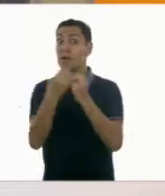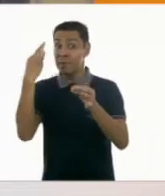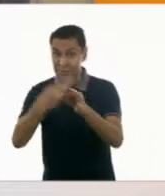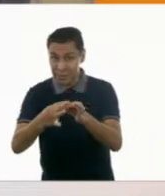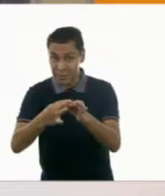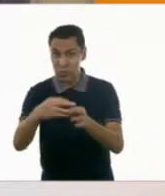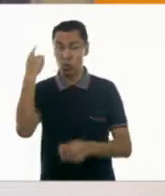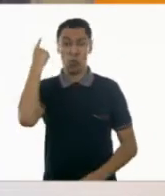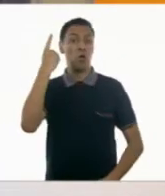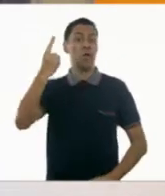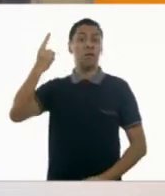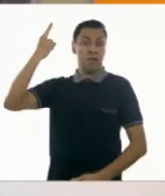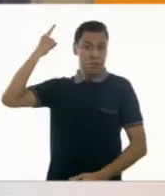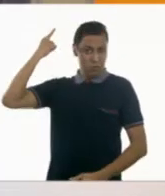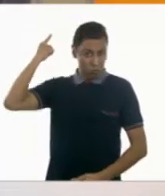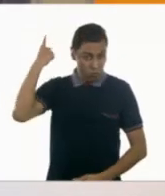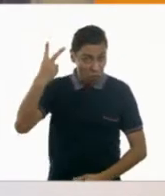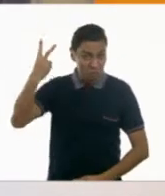listos? A la cuenta de 3.